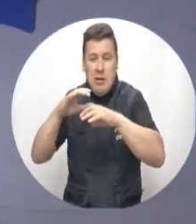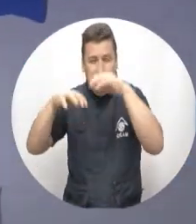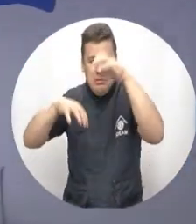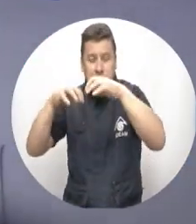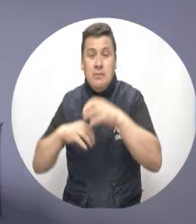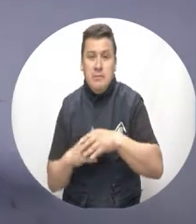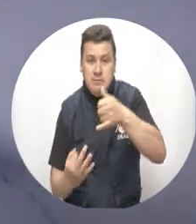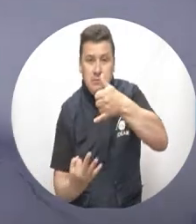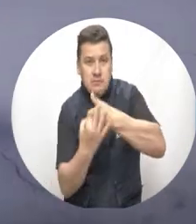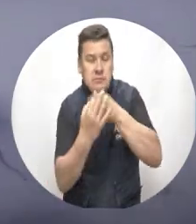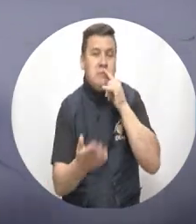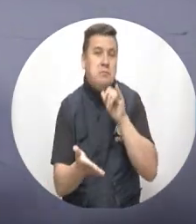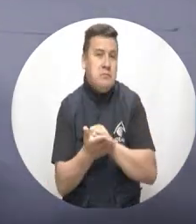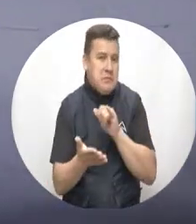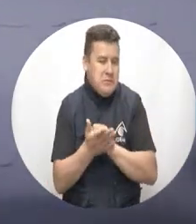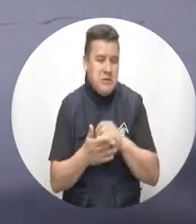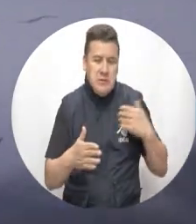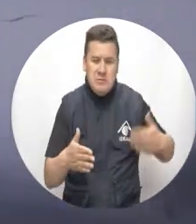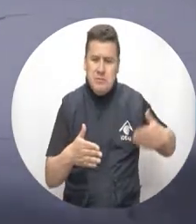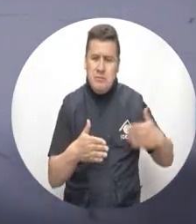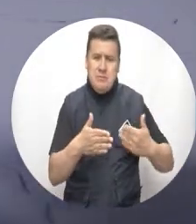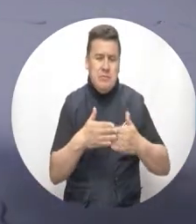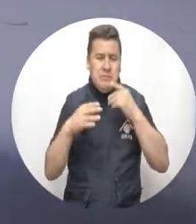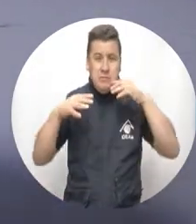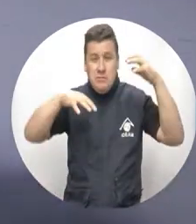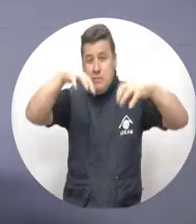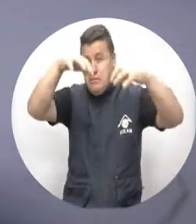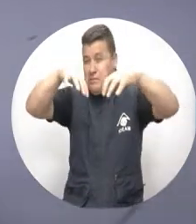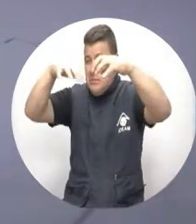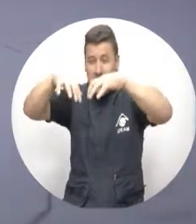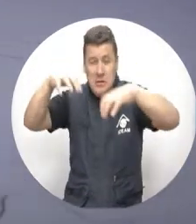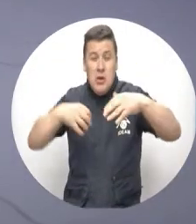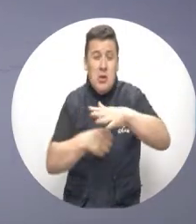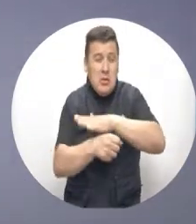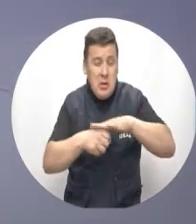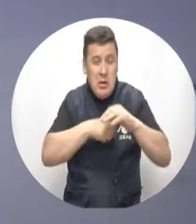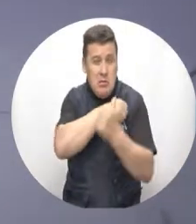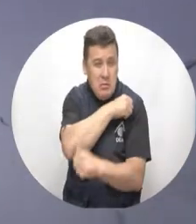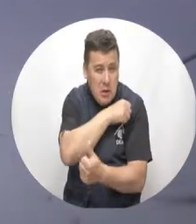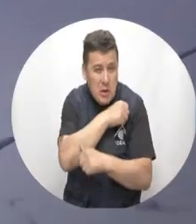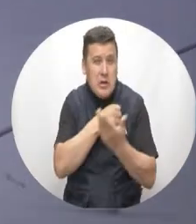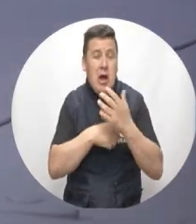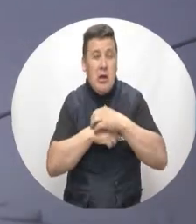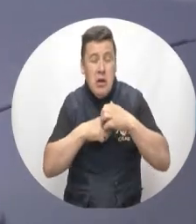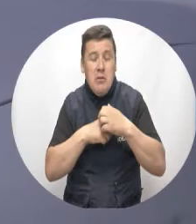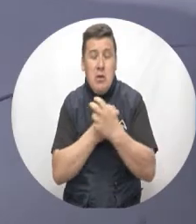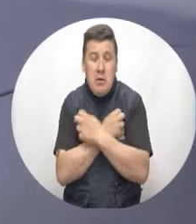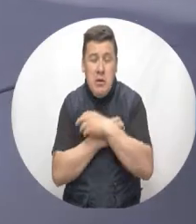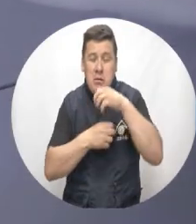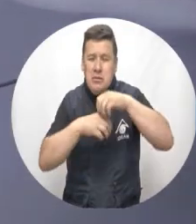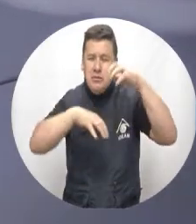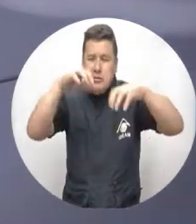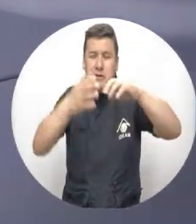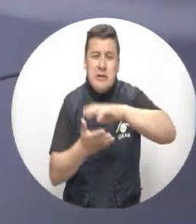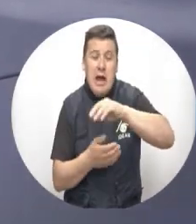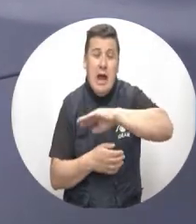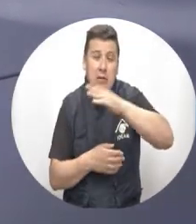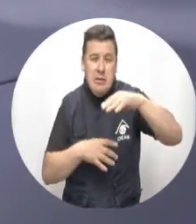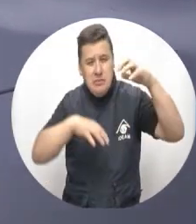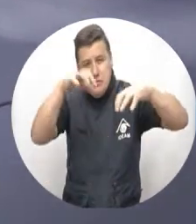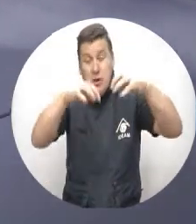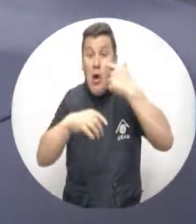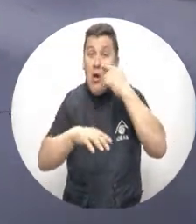la lluvia intensa en la región andina, especialmente sobre Antioquia, Santander, Risaralda. No sobra advertir que anochecerá